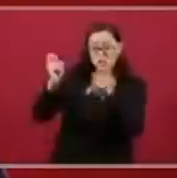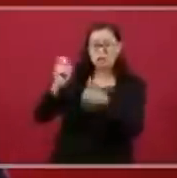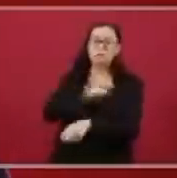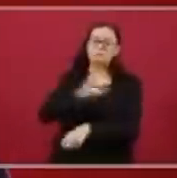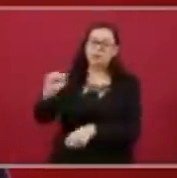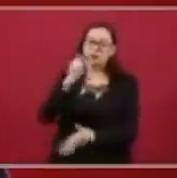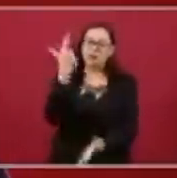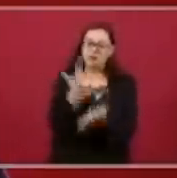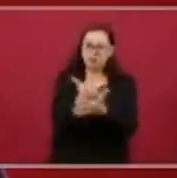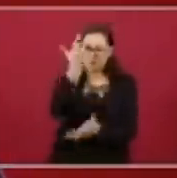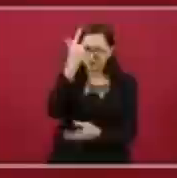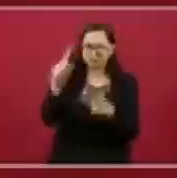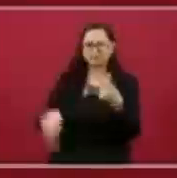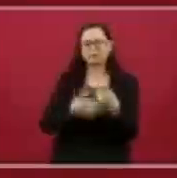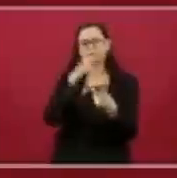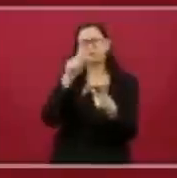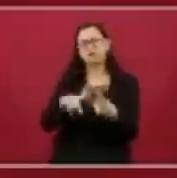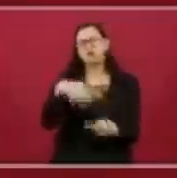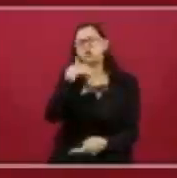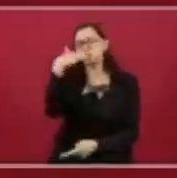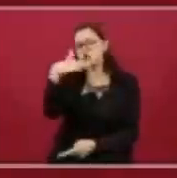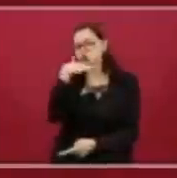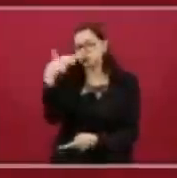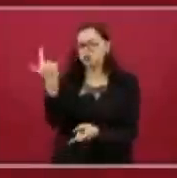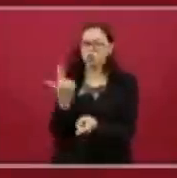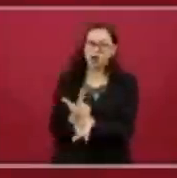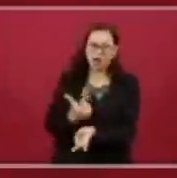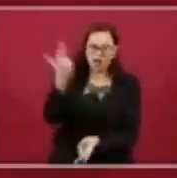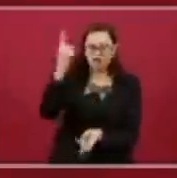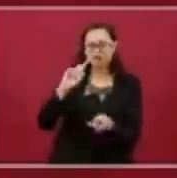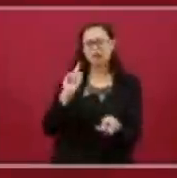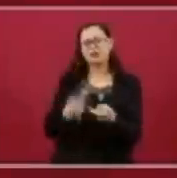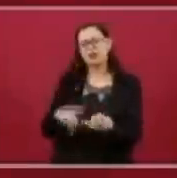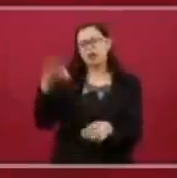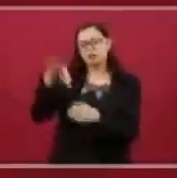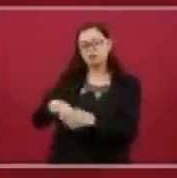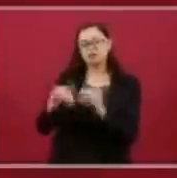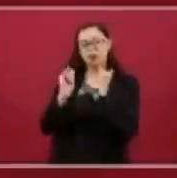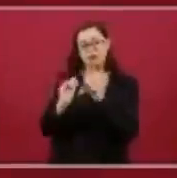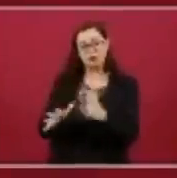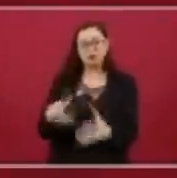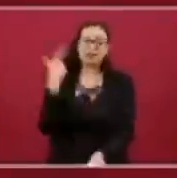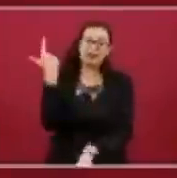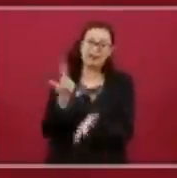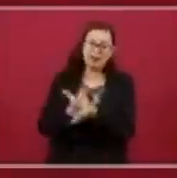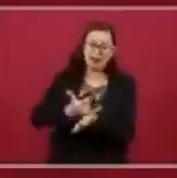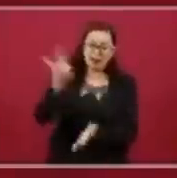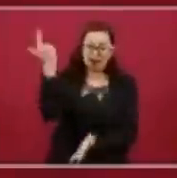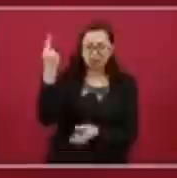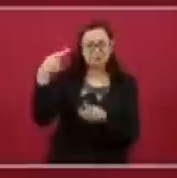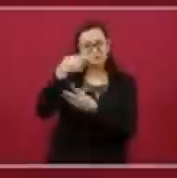corrupción, el fraude electoral. Y la verdad,